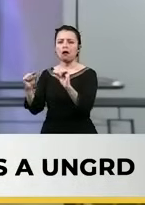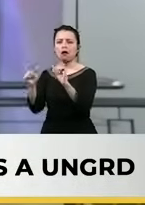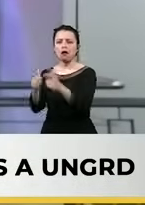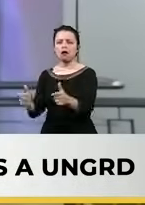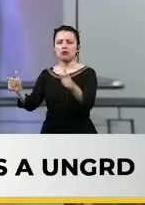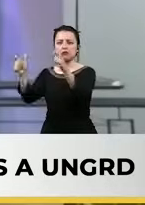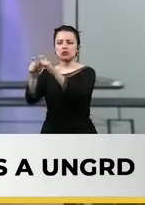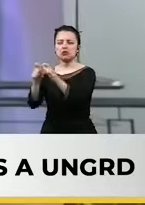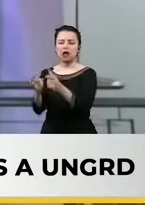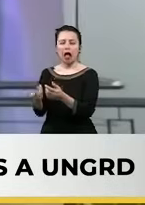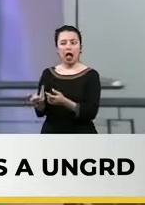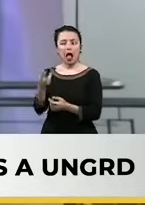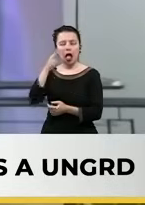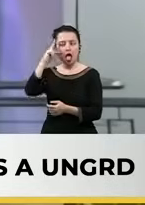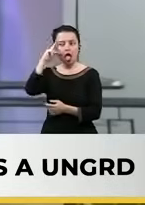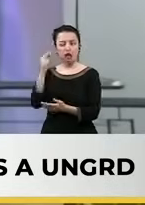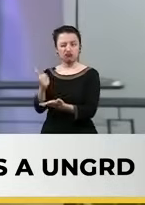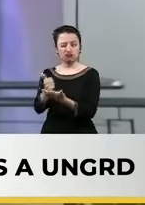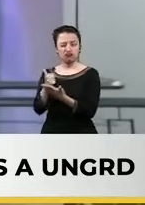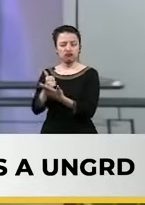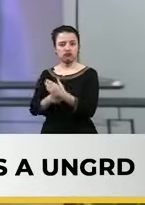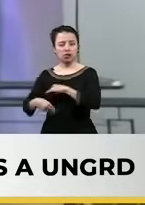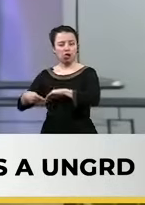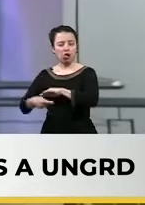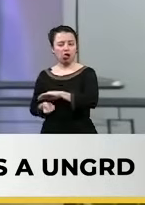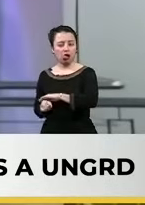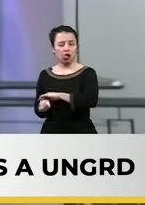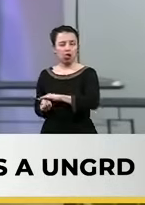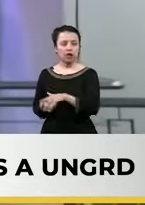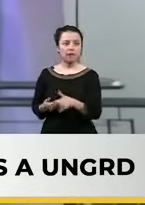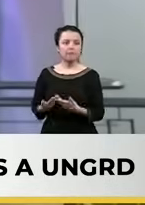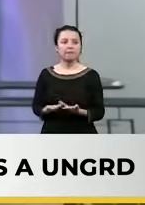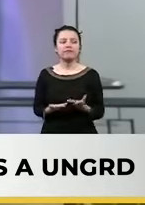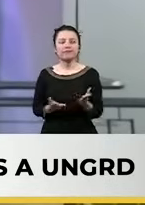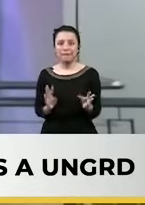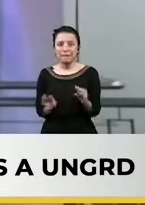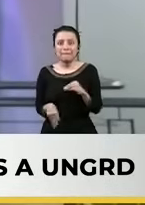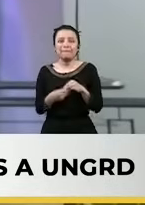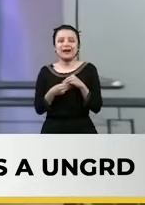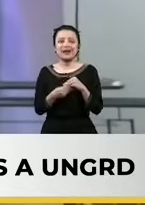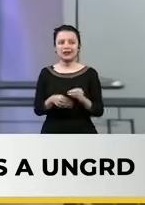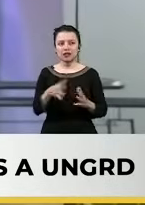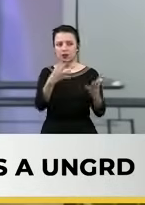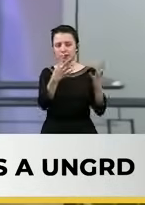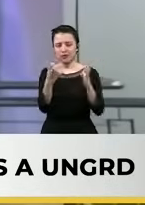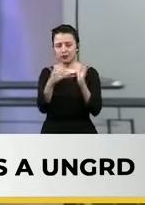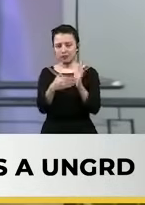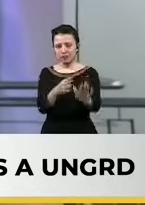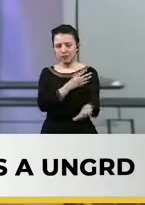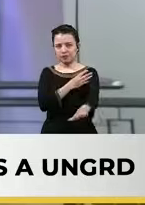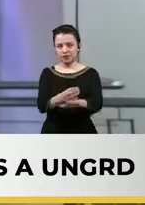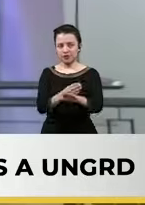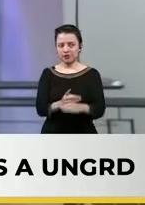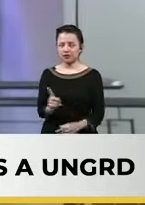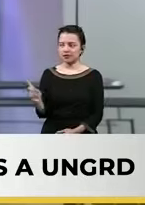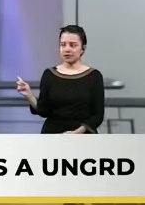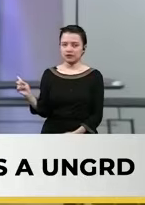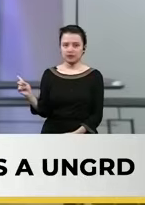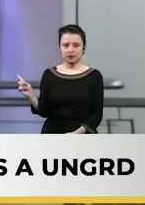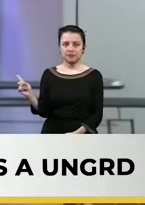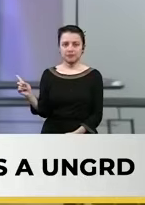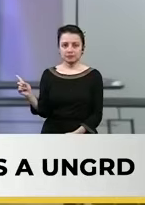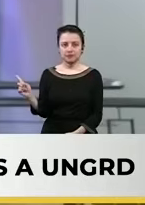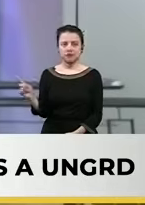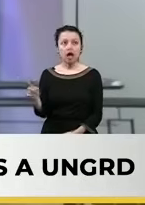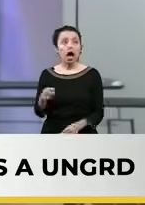16 contratos priorizados por Sneider Pinilla, que suman más de 400 mil millones de pesos. Se inventaron